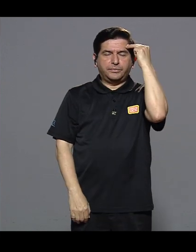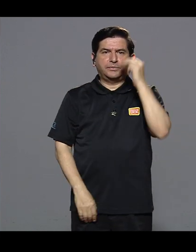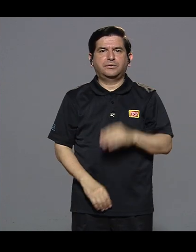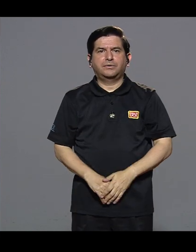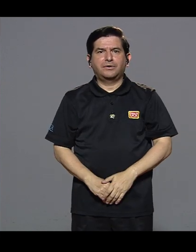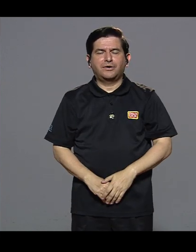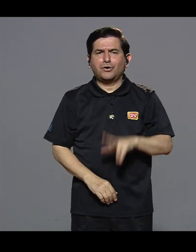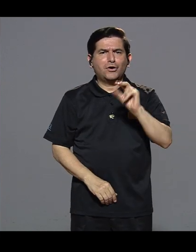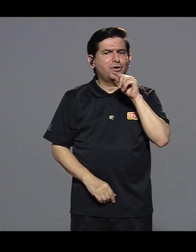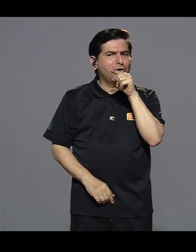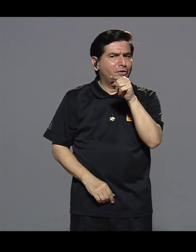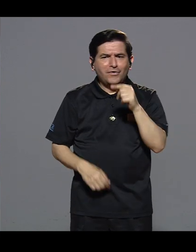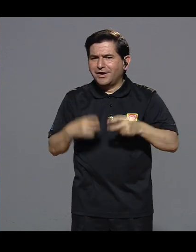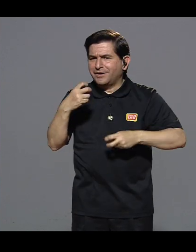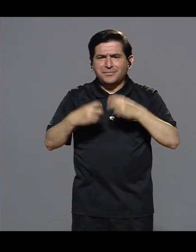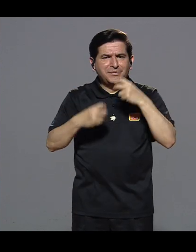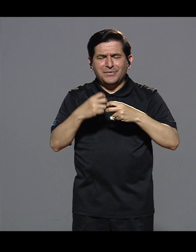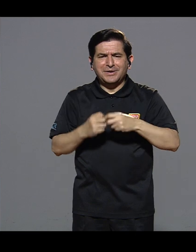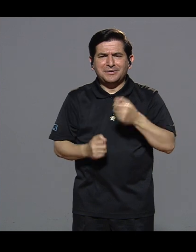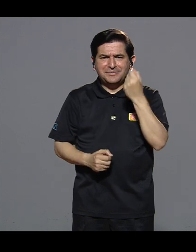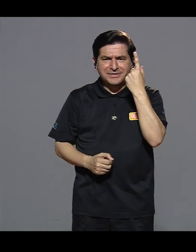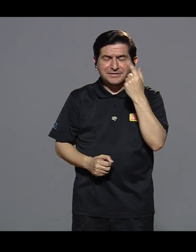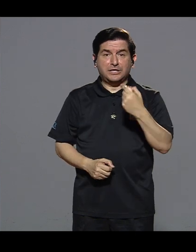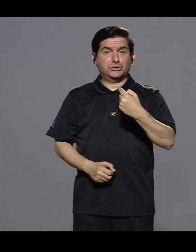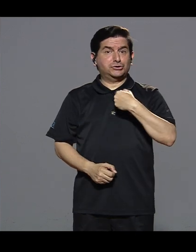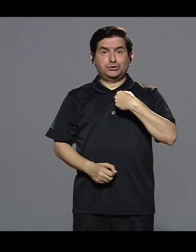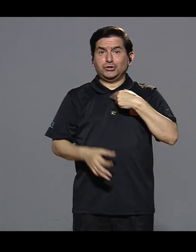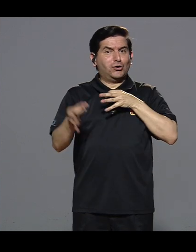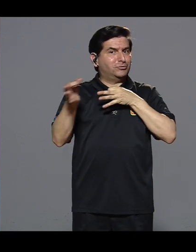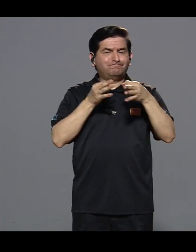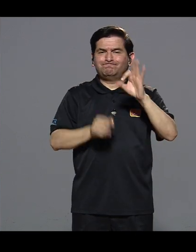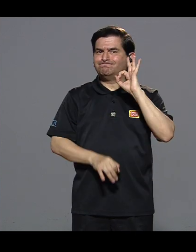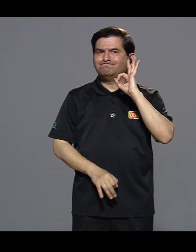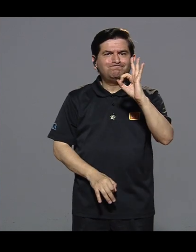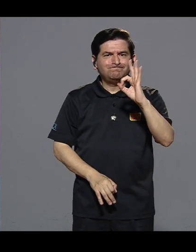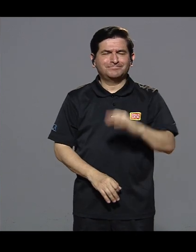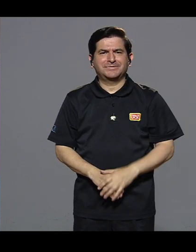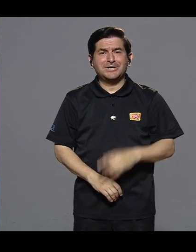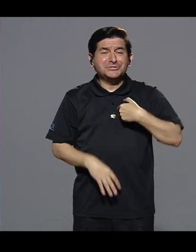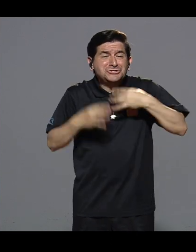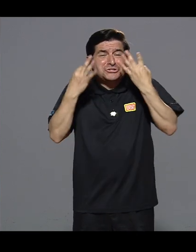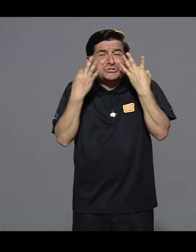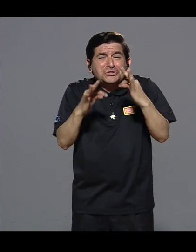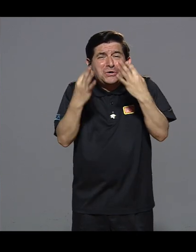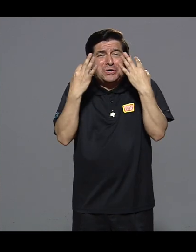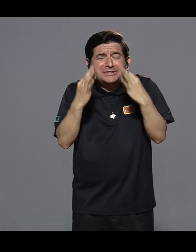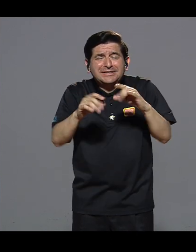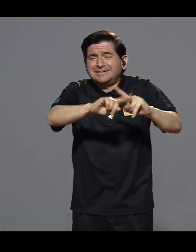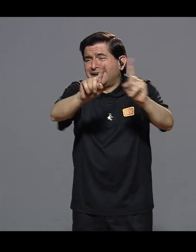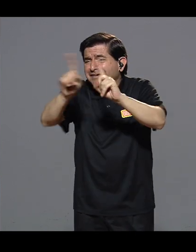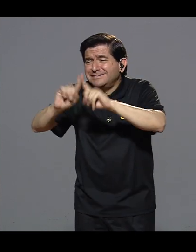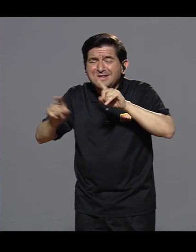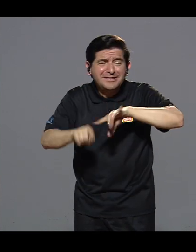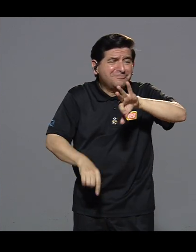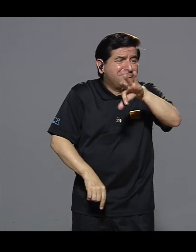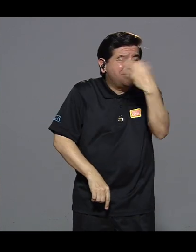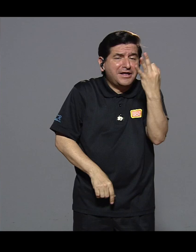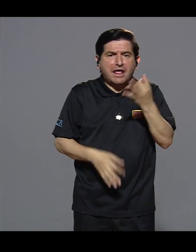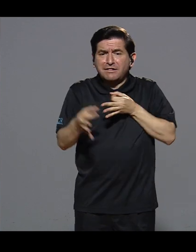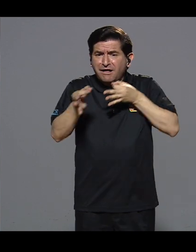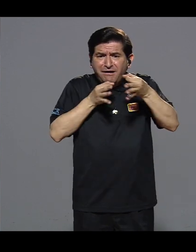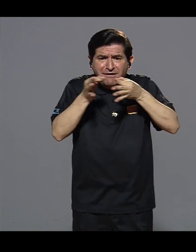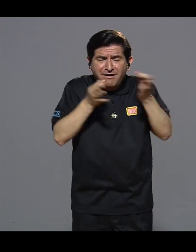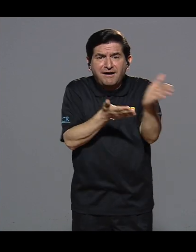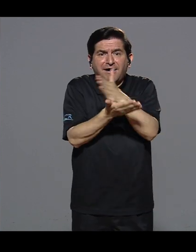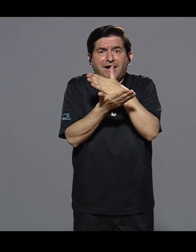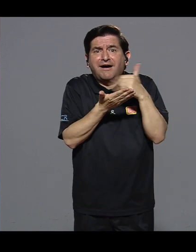mental de que no era que él no me entendía, es que yo no me daba a entender porque estaba tratando de muchas formas